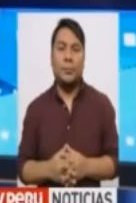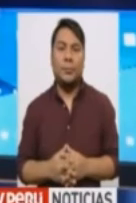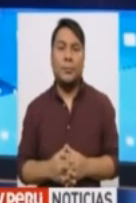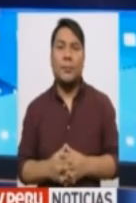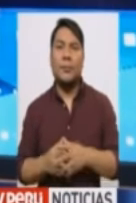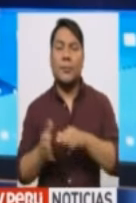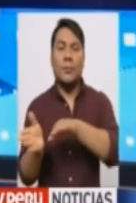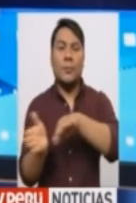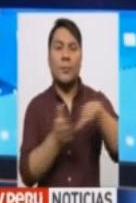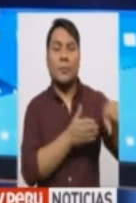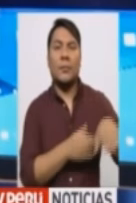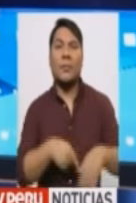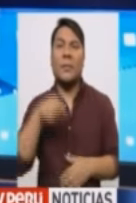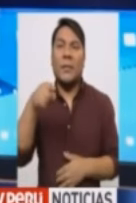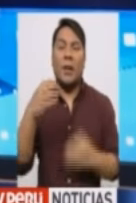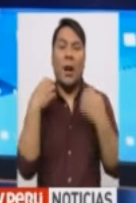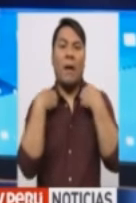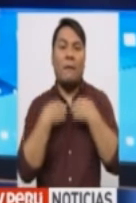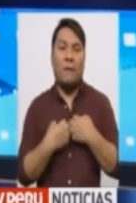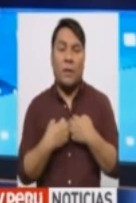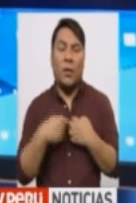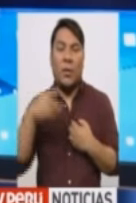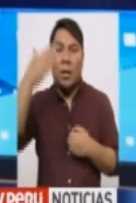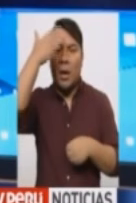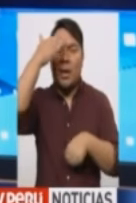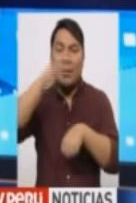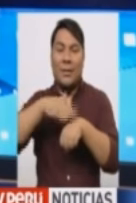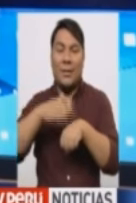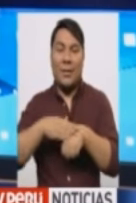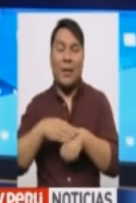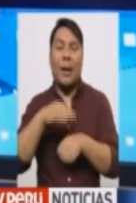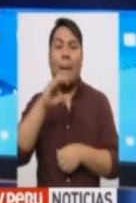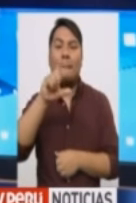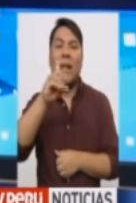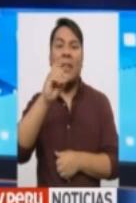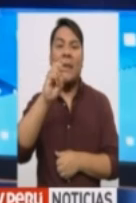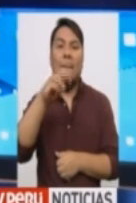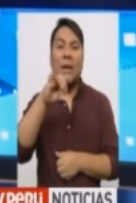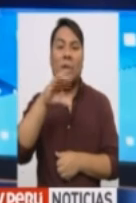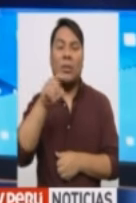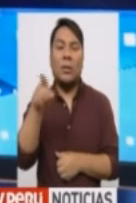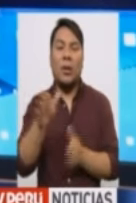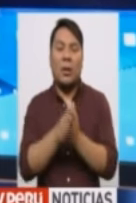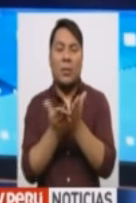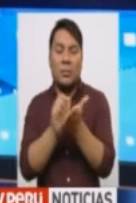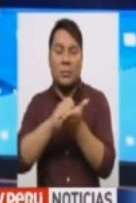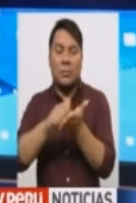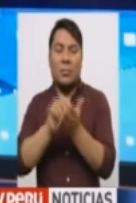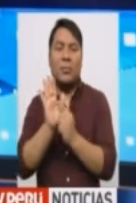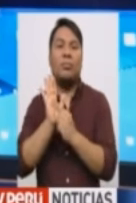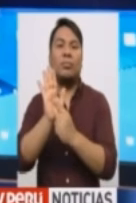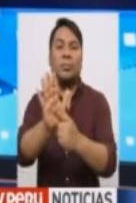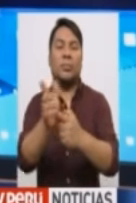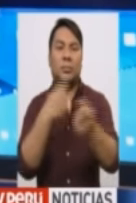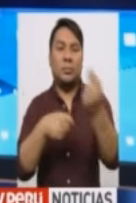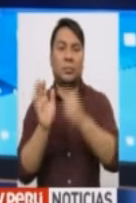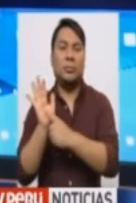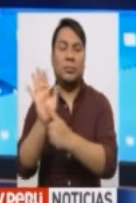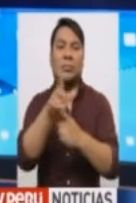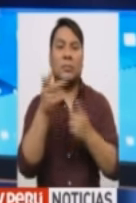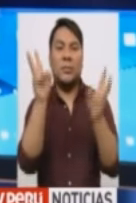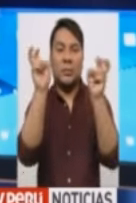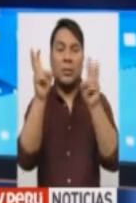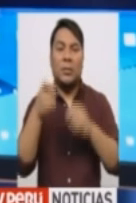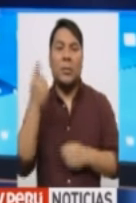Bien, y en otras informaciones, la abogada de Vladimiro Montesinos presentó un nuevo libro escrito por el ex asesor presidencial con el título